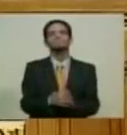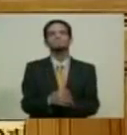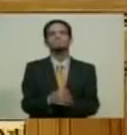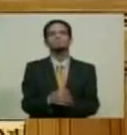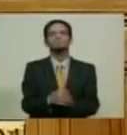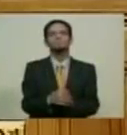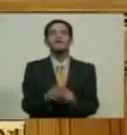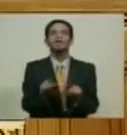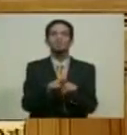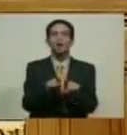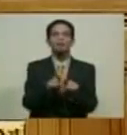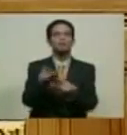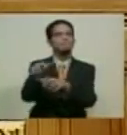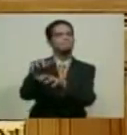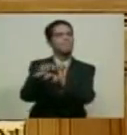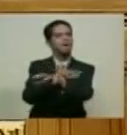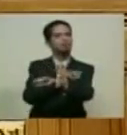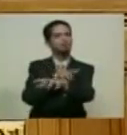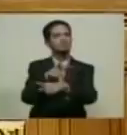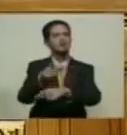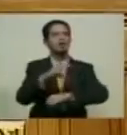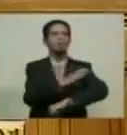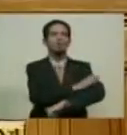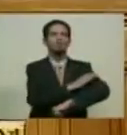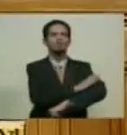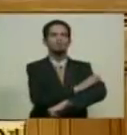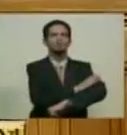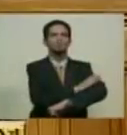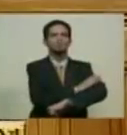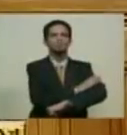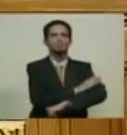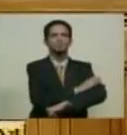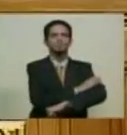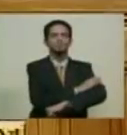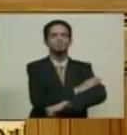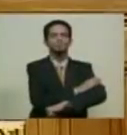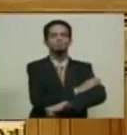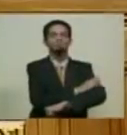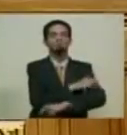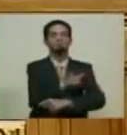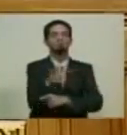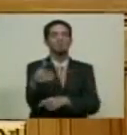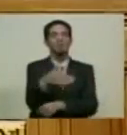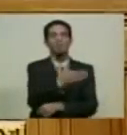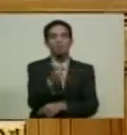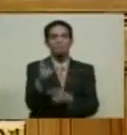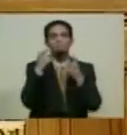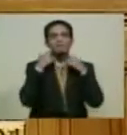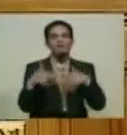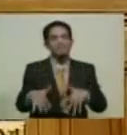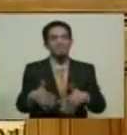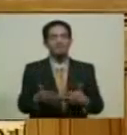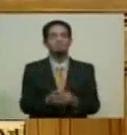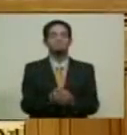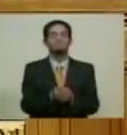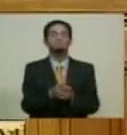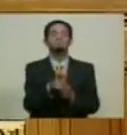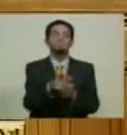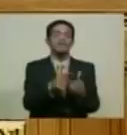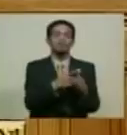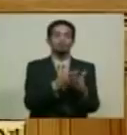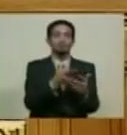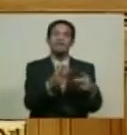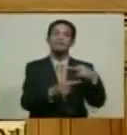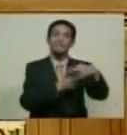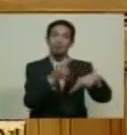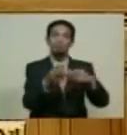a la gran mayoría de la dirigencia opositora, que anda sin dirección. Afortunadamente, los revolucionarios y las revolucionarias